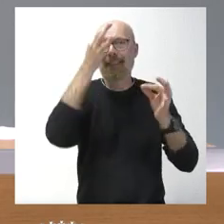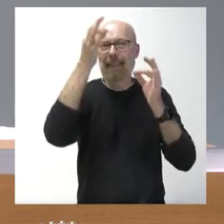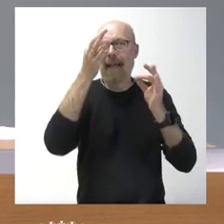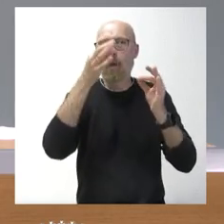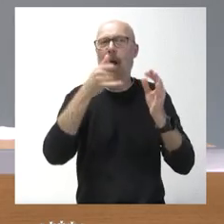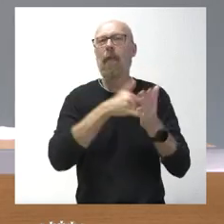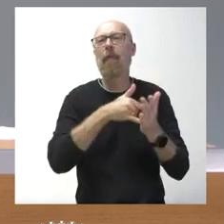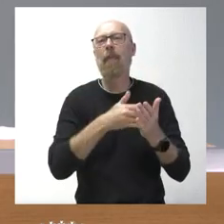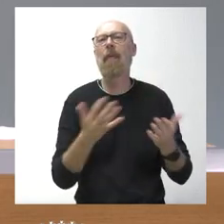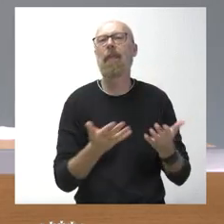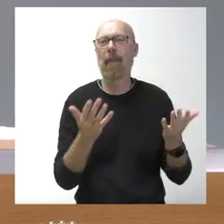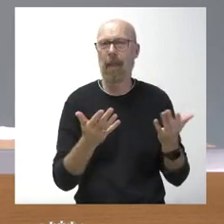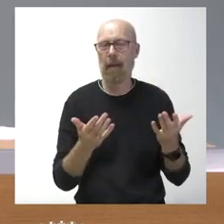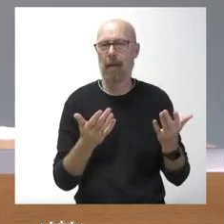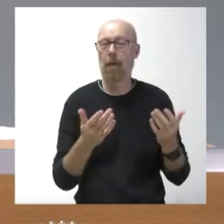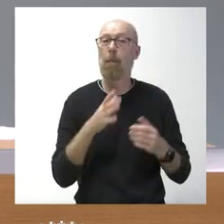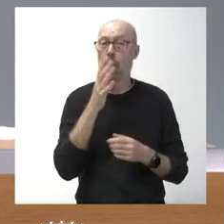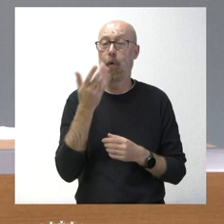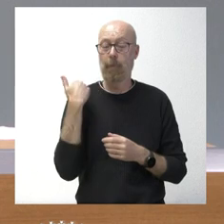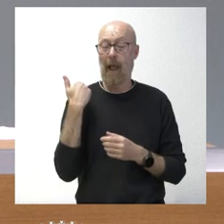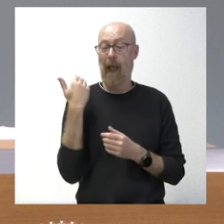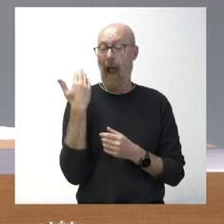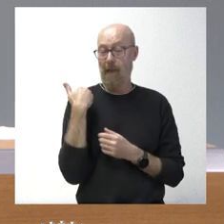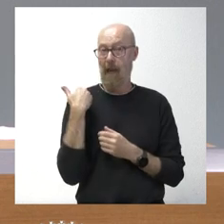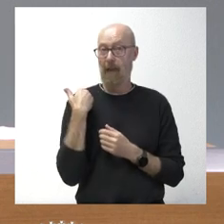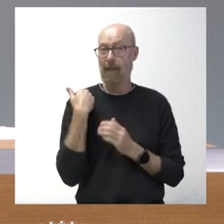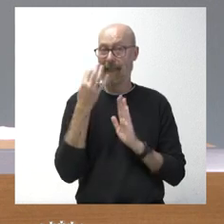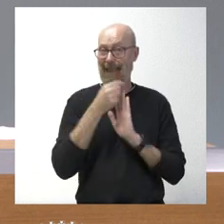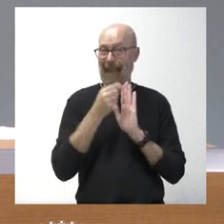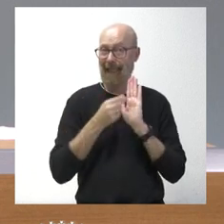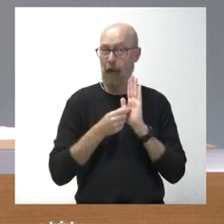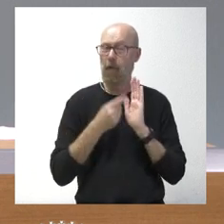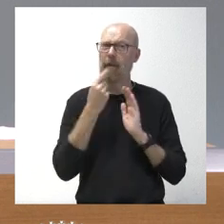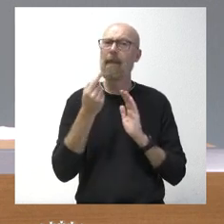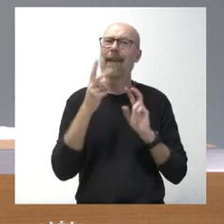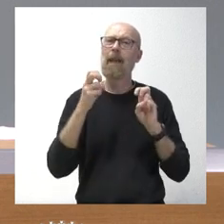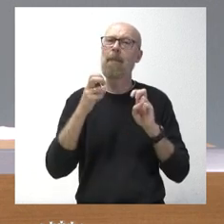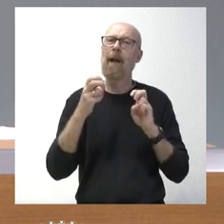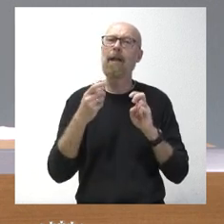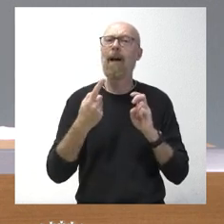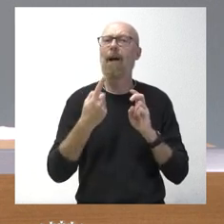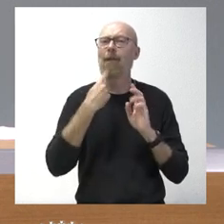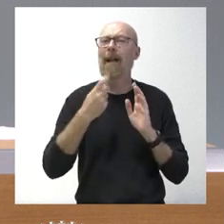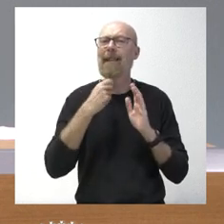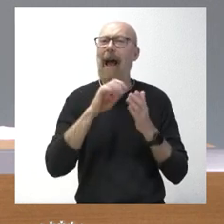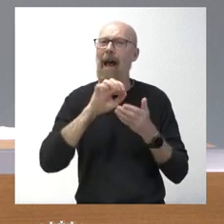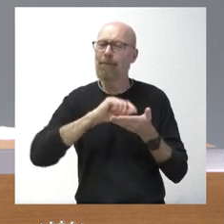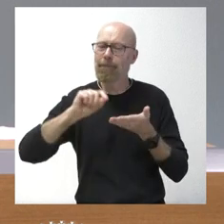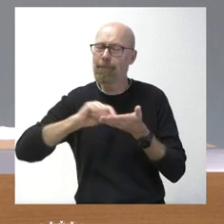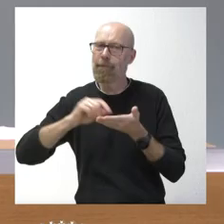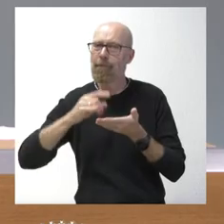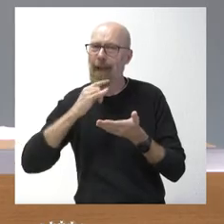y se lo pregunto porque por ejemplo en Los criterios publicados ayer el nivel de penalización de las faltas de ortografía es menor del que se acordó en la reunión que